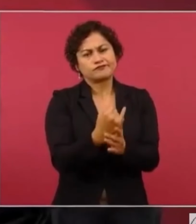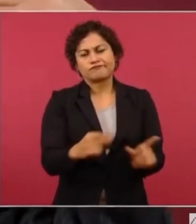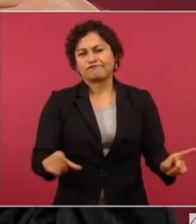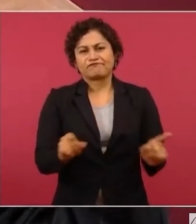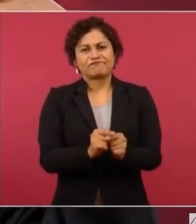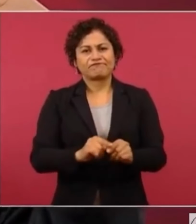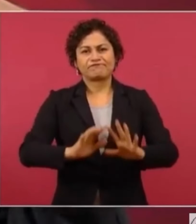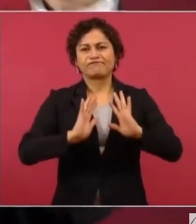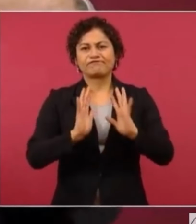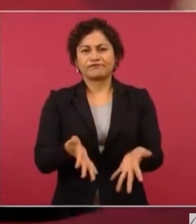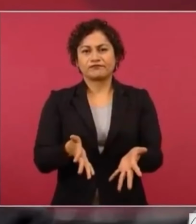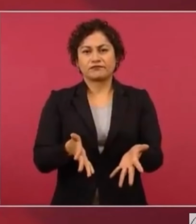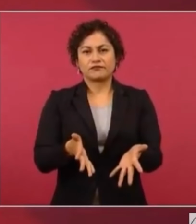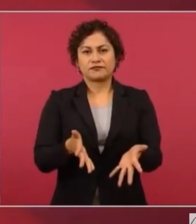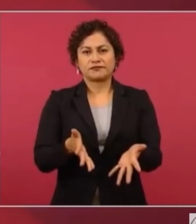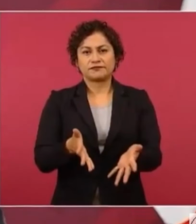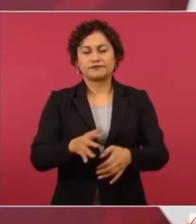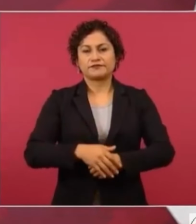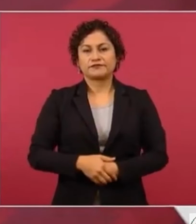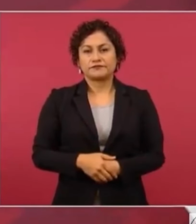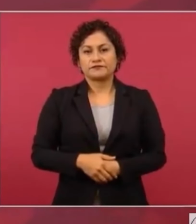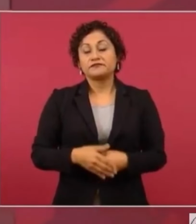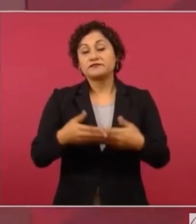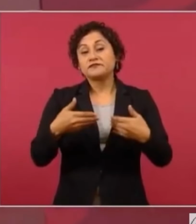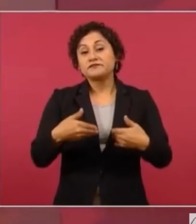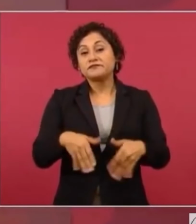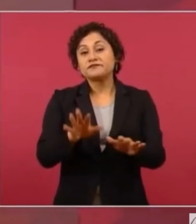que ellos reformaran la Constitución